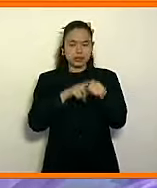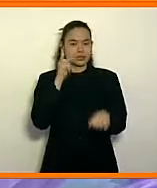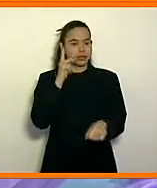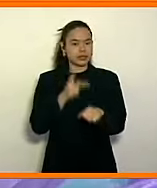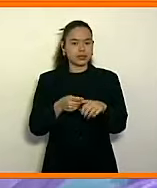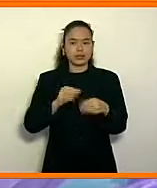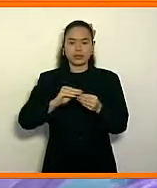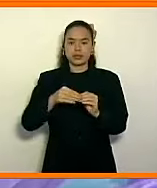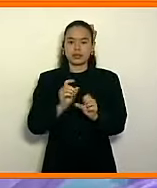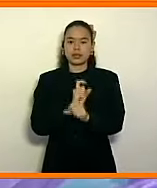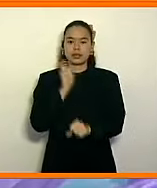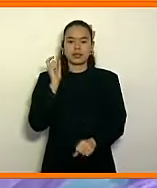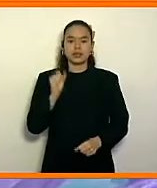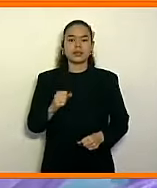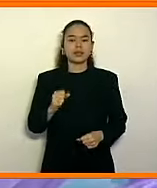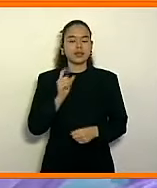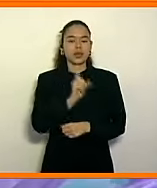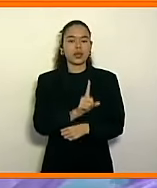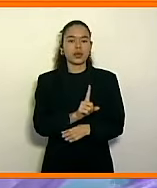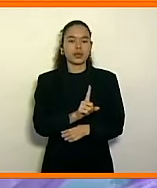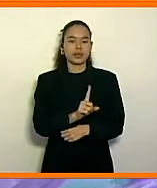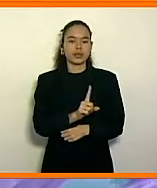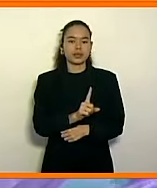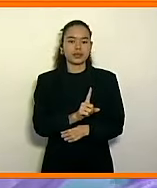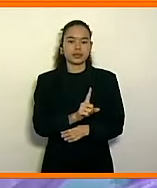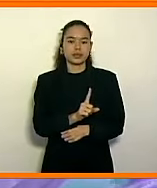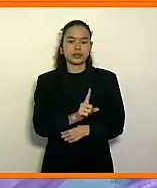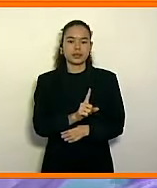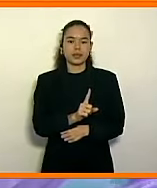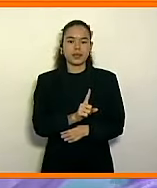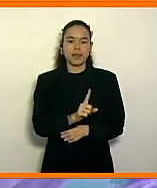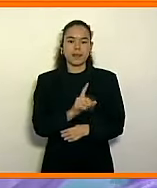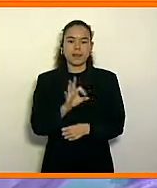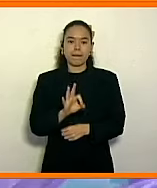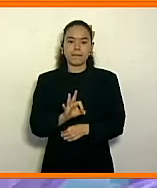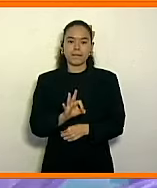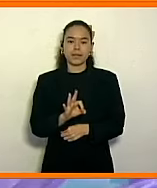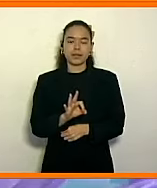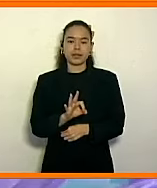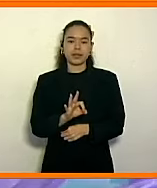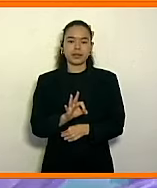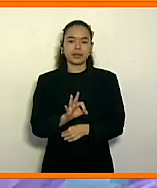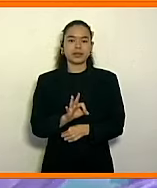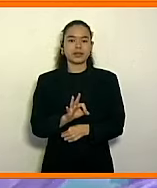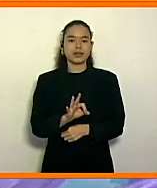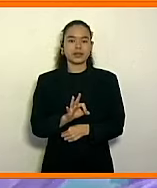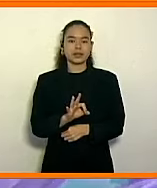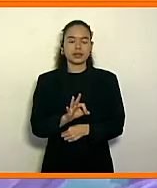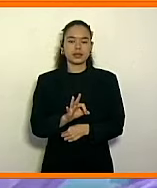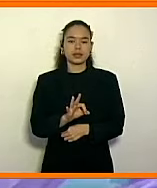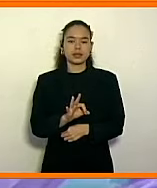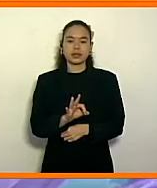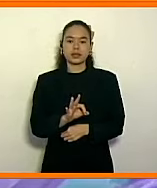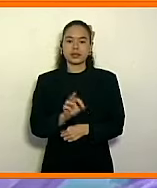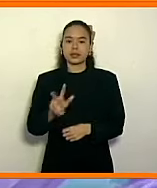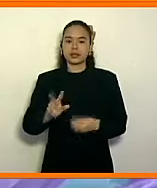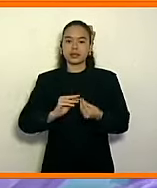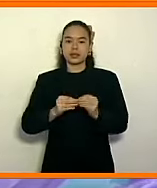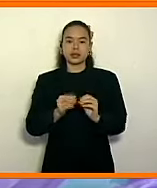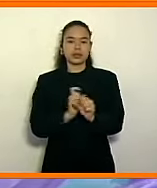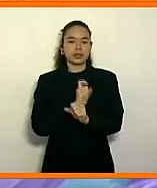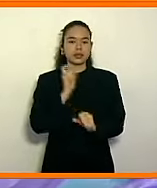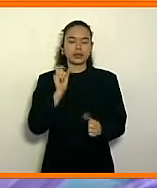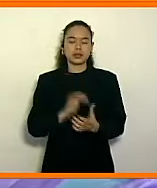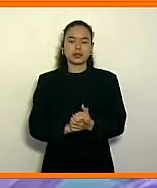primer dígito es 1, tu segundo dígito. 9, tu tercer y decisivo dígito ganador es el 3. Tu